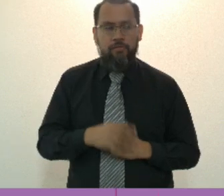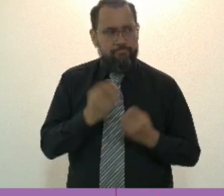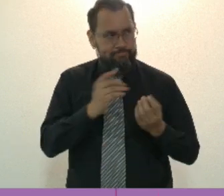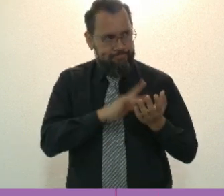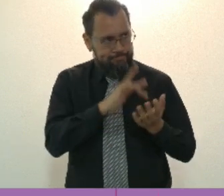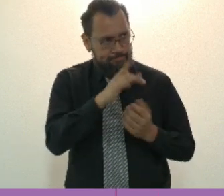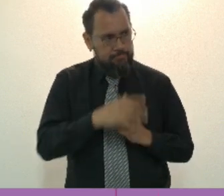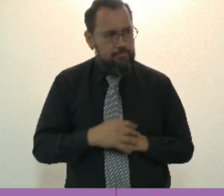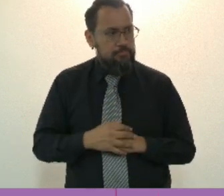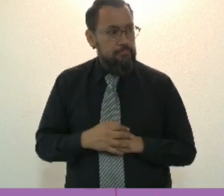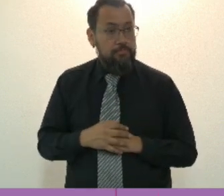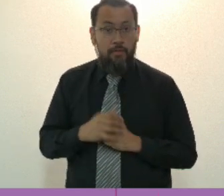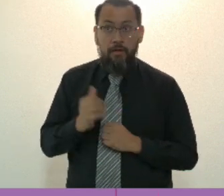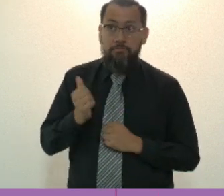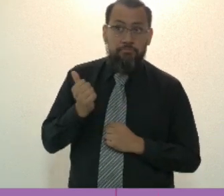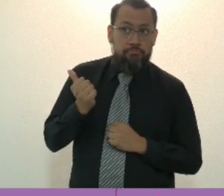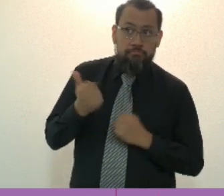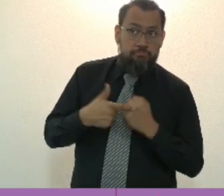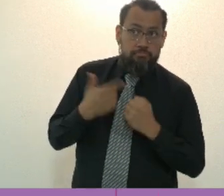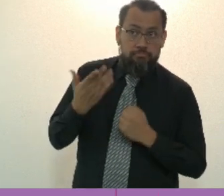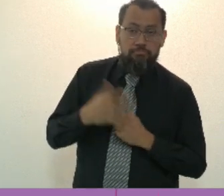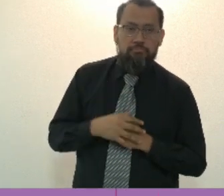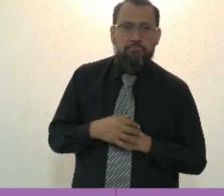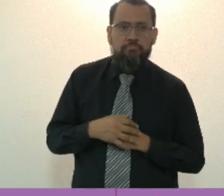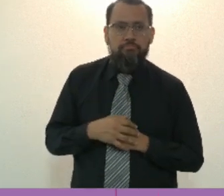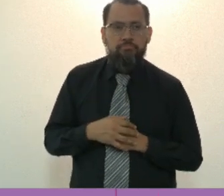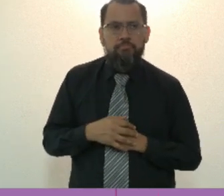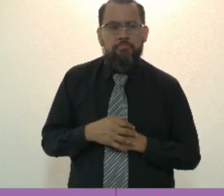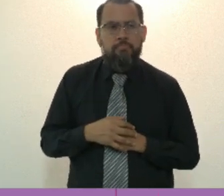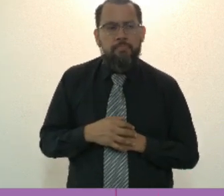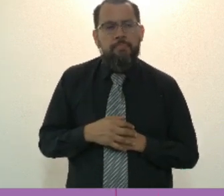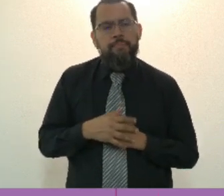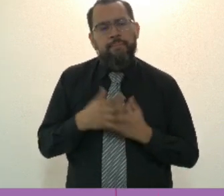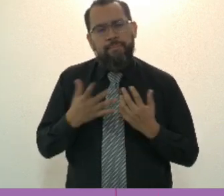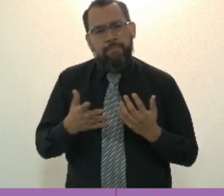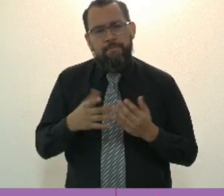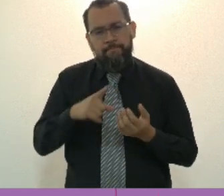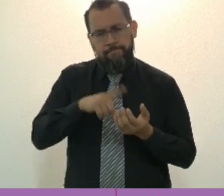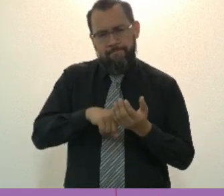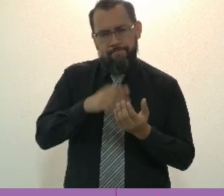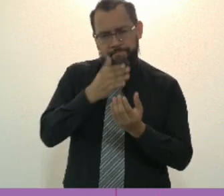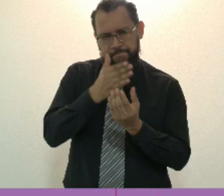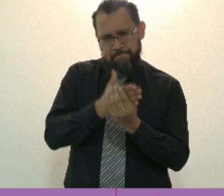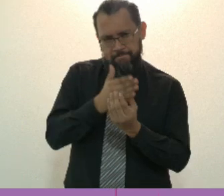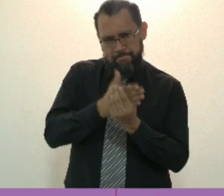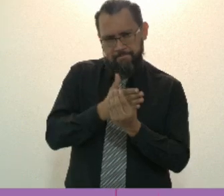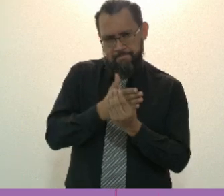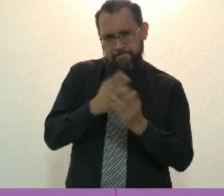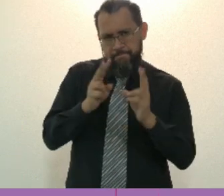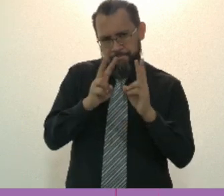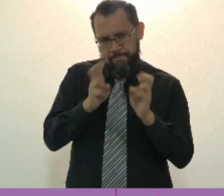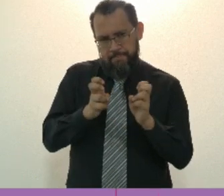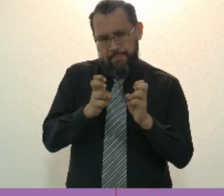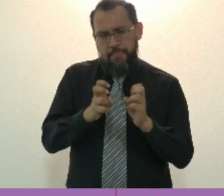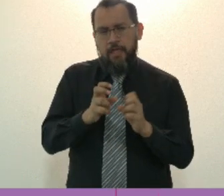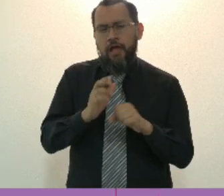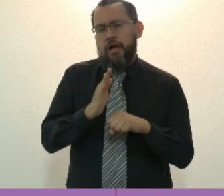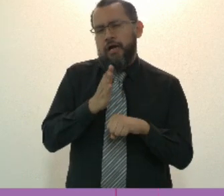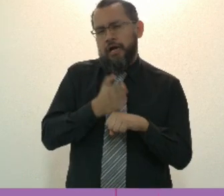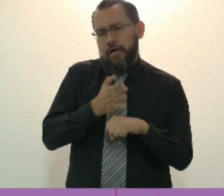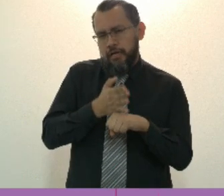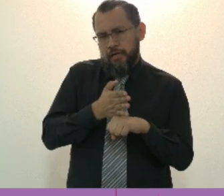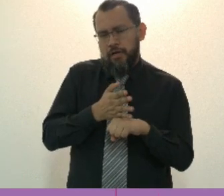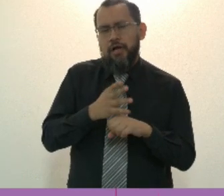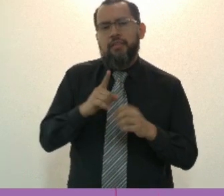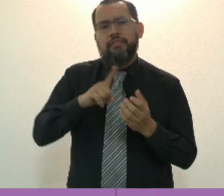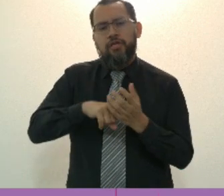doctor. Licenciada, adelante, por favor. Gracias. En materia de archivos, las sanciones vendrían a través